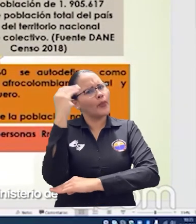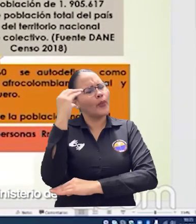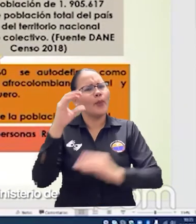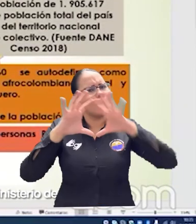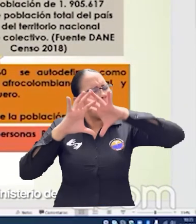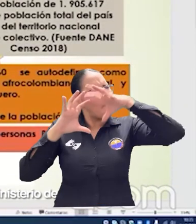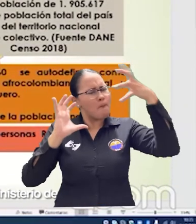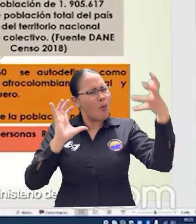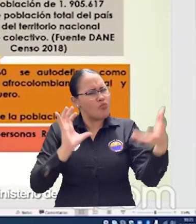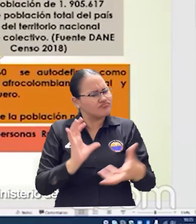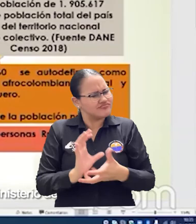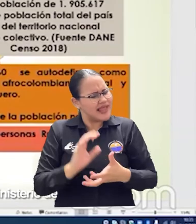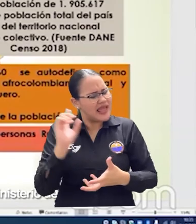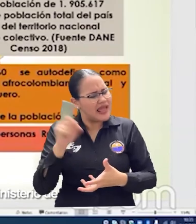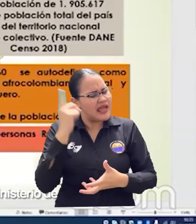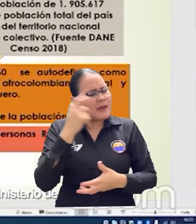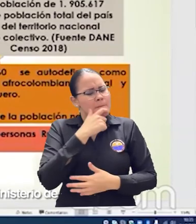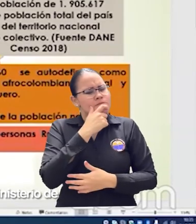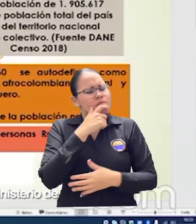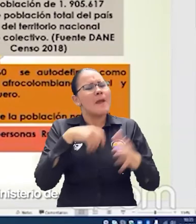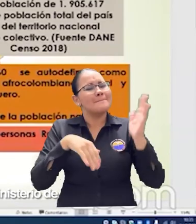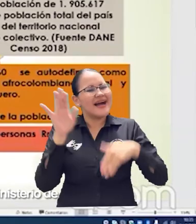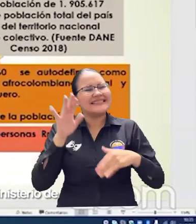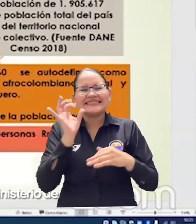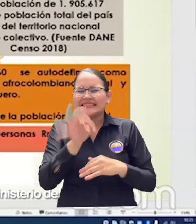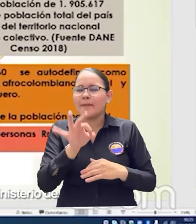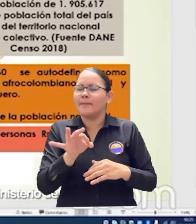ese reconocimiento a la existencia de la